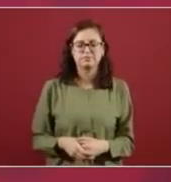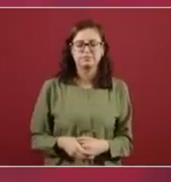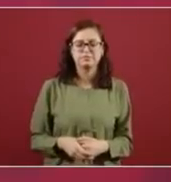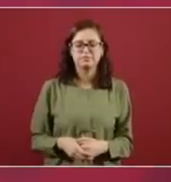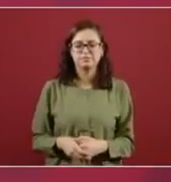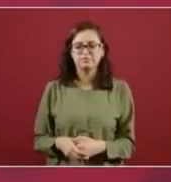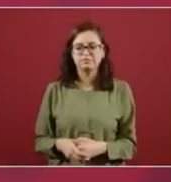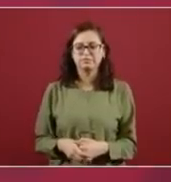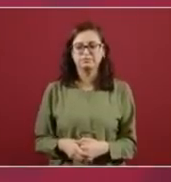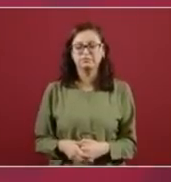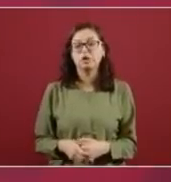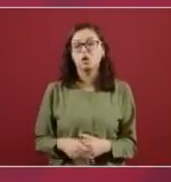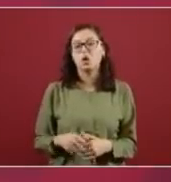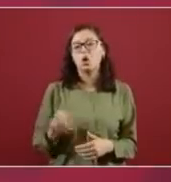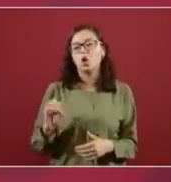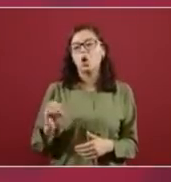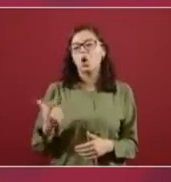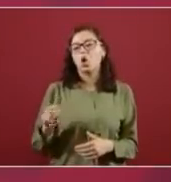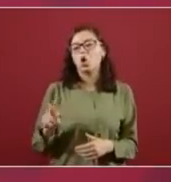o gorman